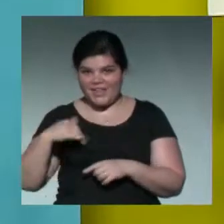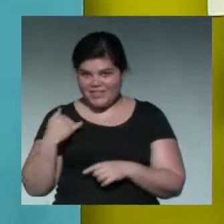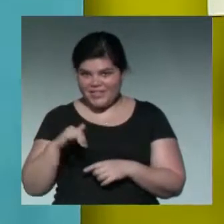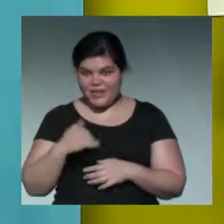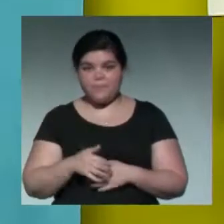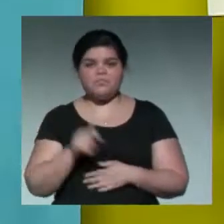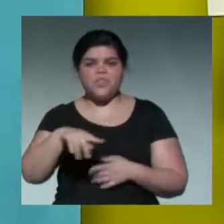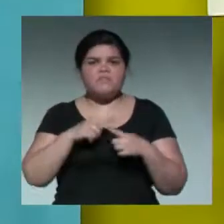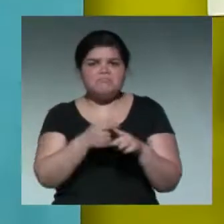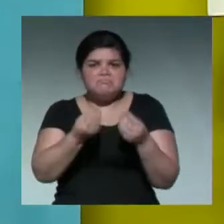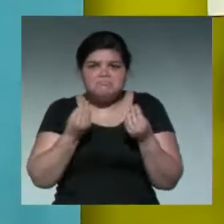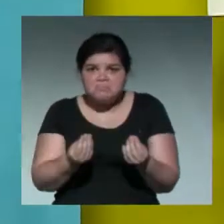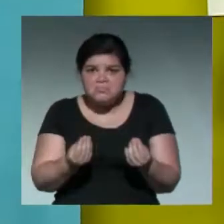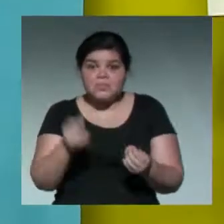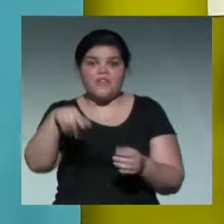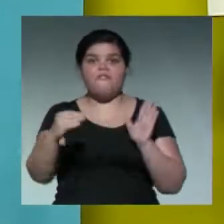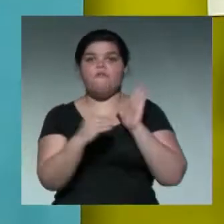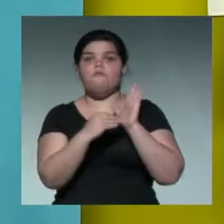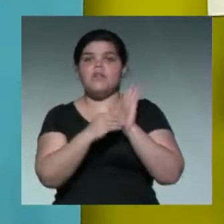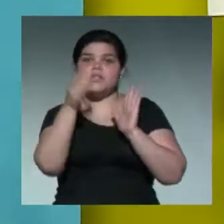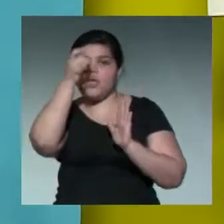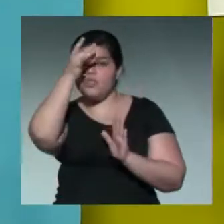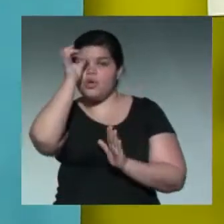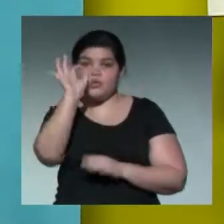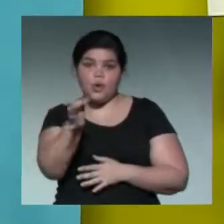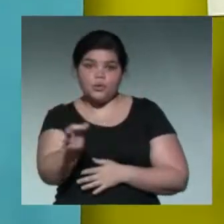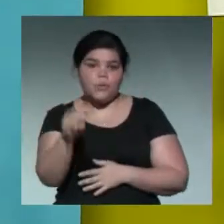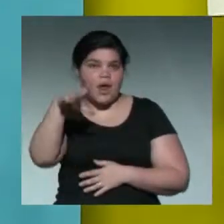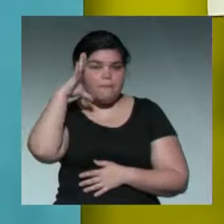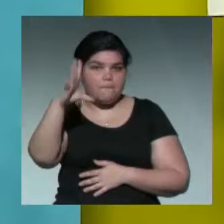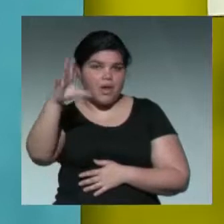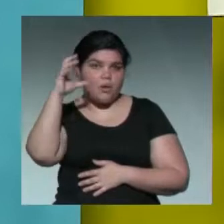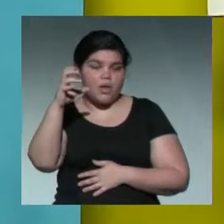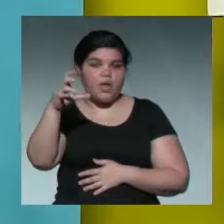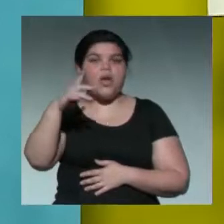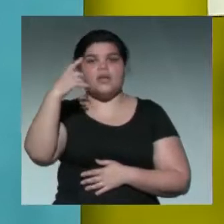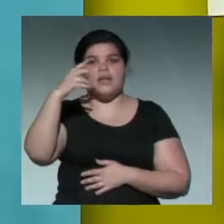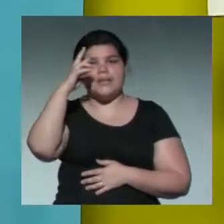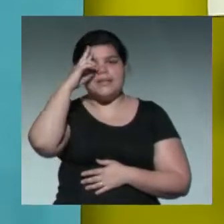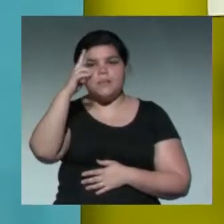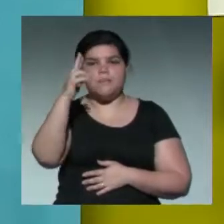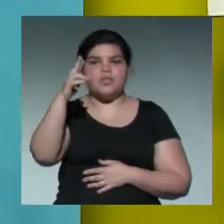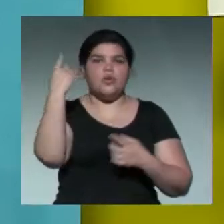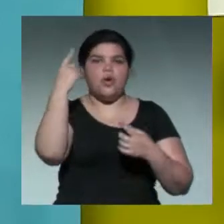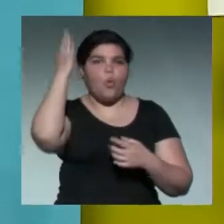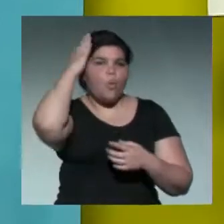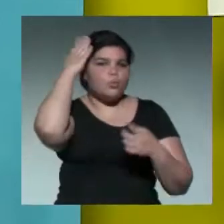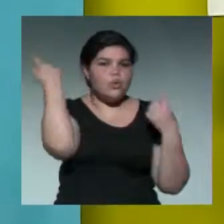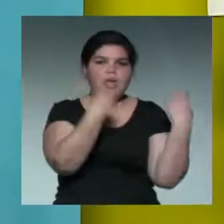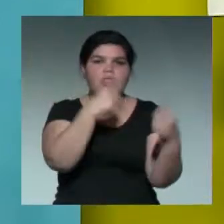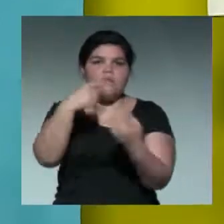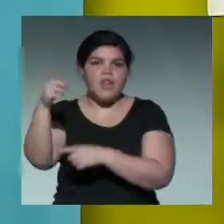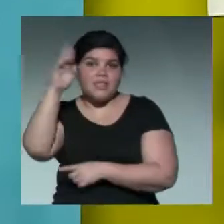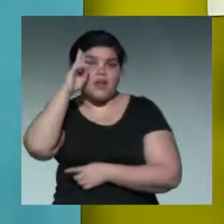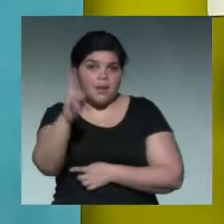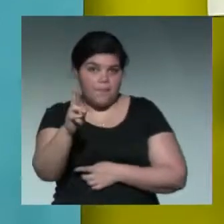qué fue feriado? ¿Por qué? Porque el 12 de octubre se conmemora el Día del Respeto a la Diversidad Cultural. Y esto no hace mucho que